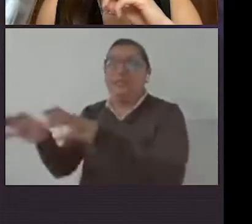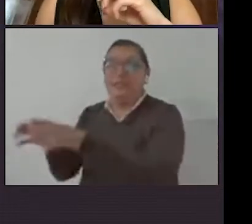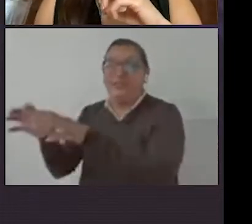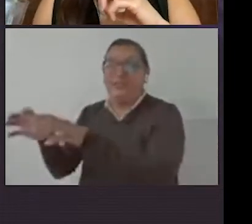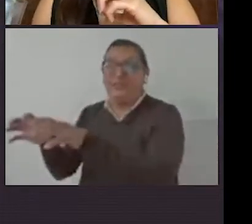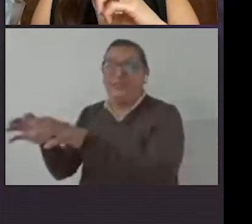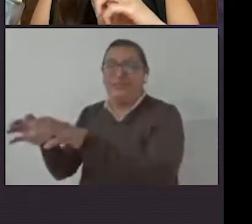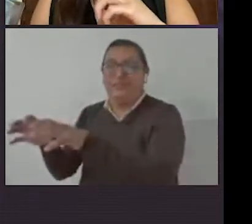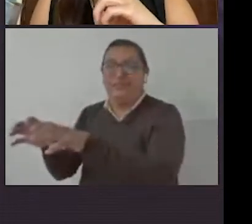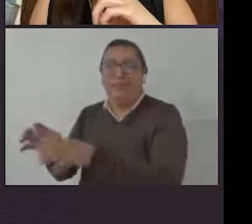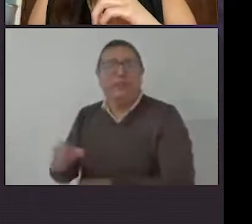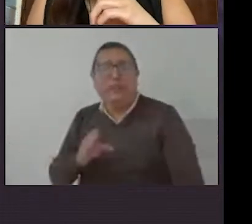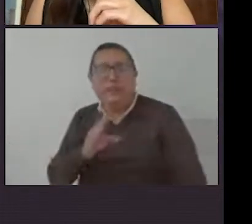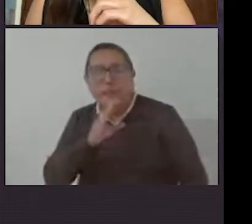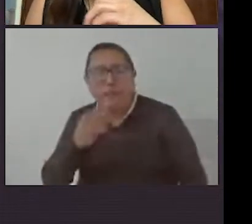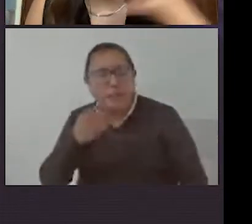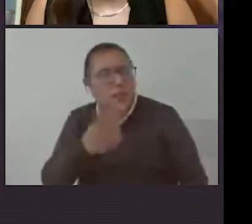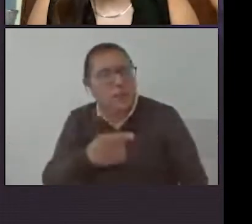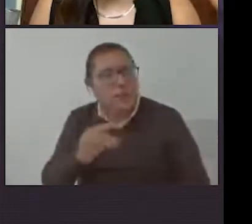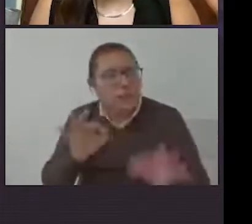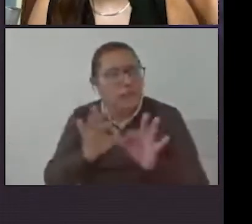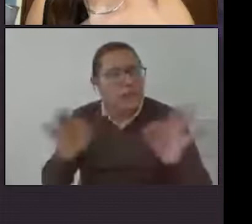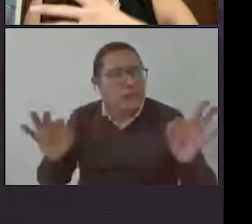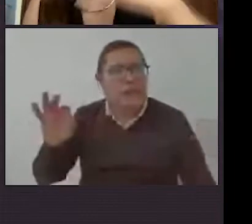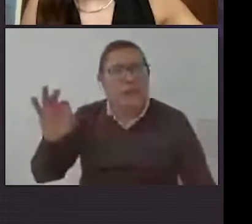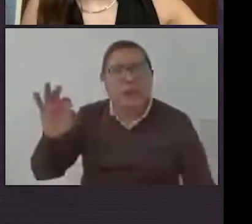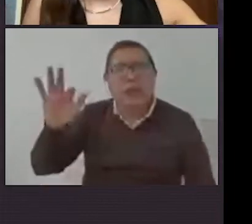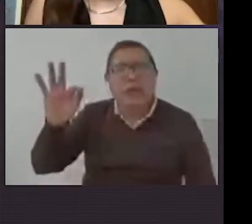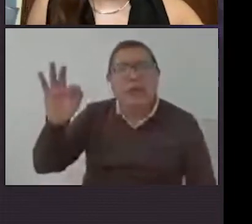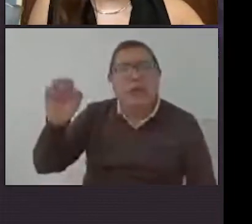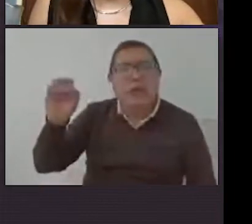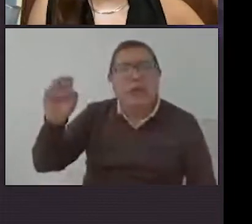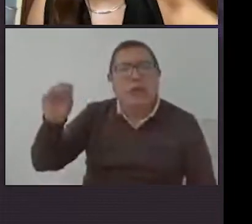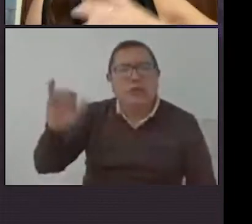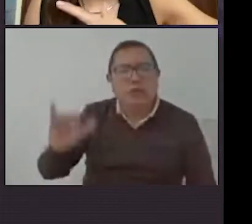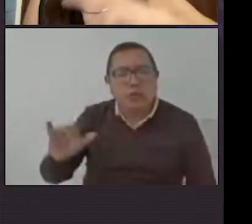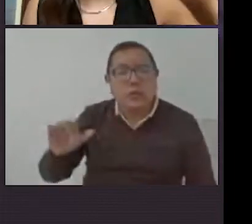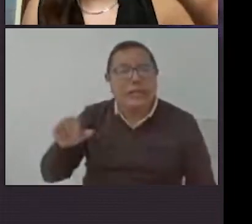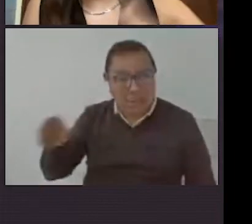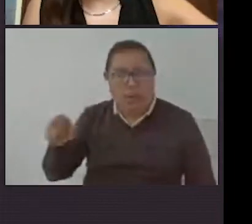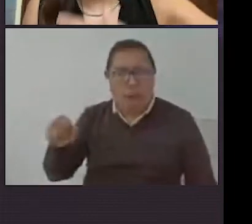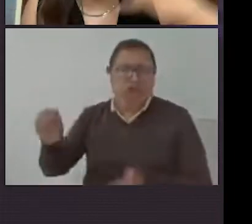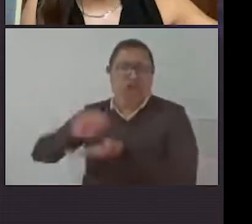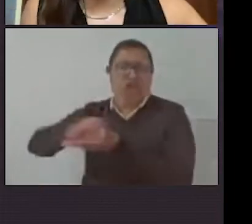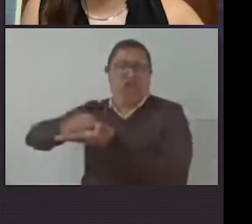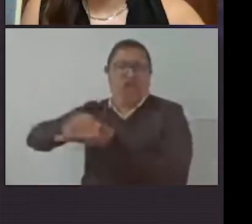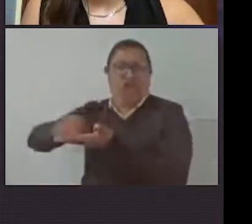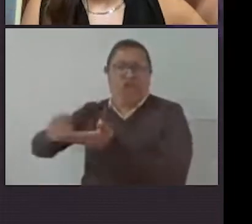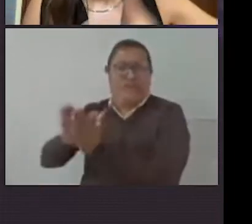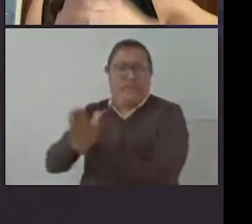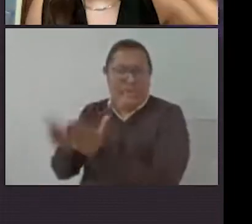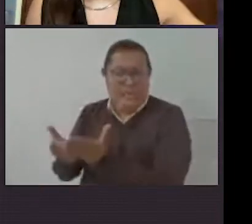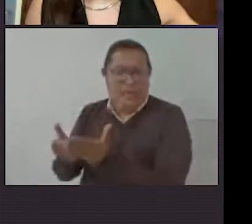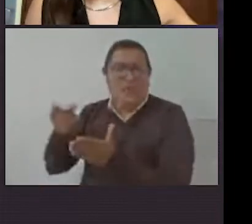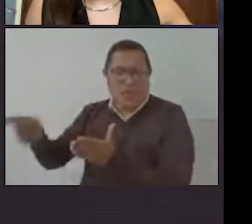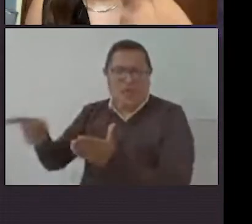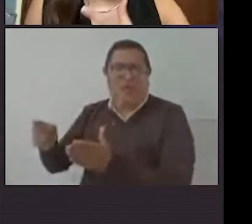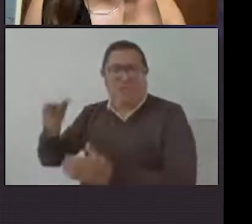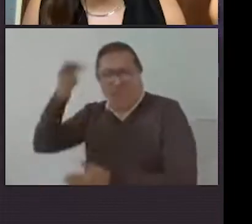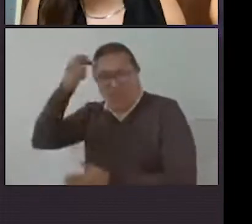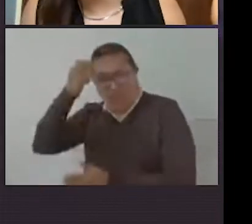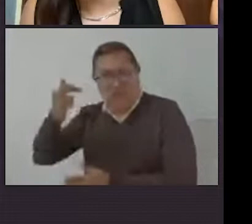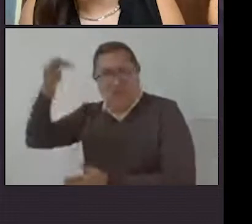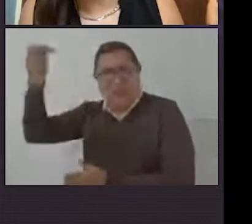Anthony Robbins, un escritor de libros de desarrollo personal, finanzas, etcétera, y aparte es un coach de Estados Unidos